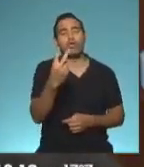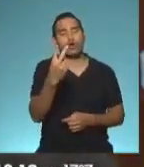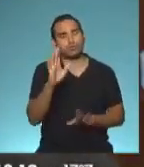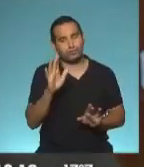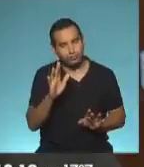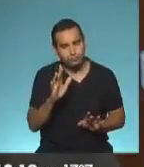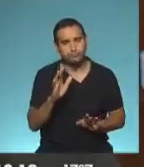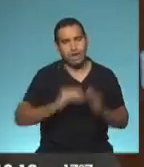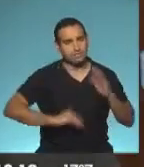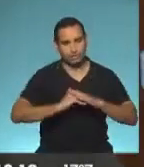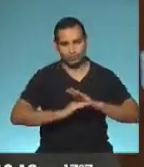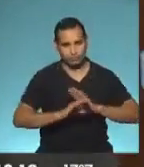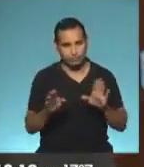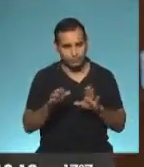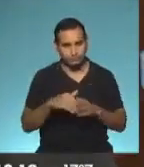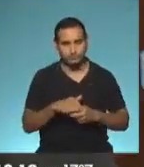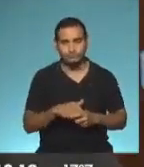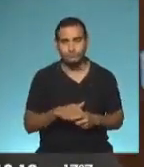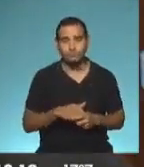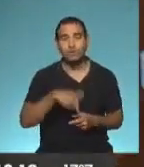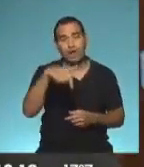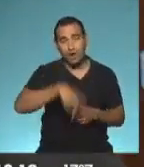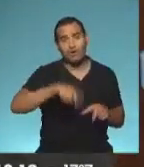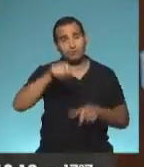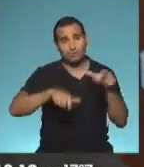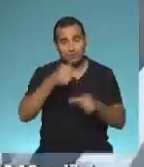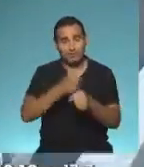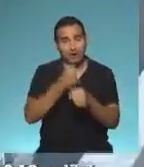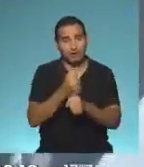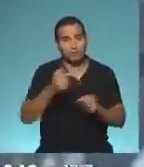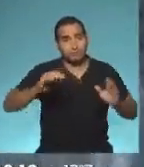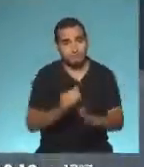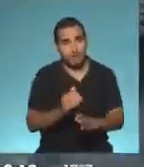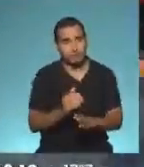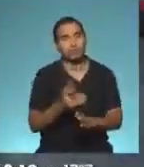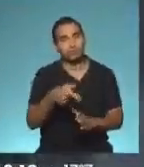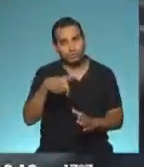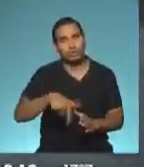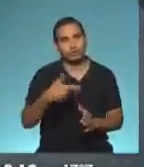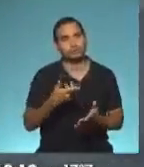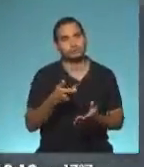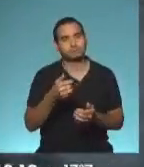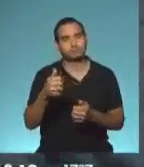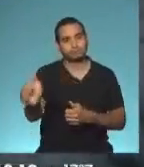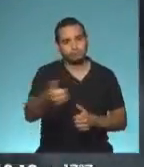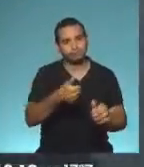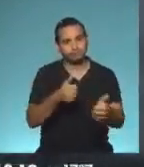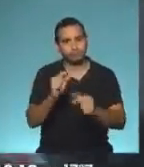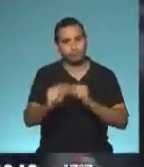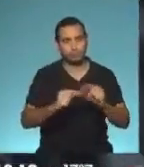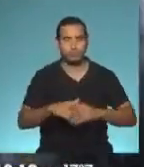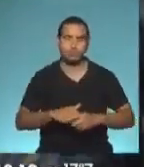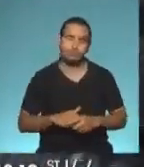si no hay más que en la tienda ahora tanto con personas reducidos así que bueno atendemos un poco más espaciado muchas